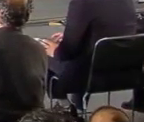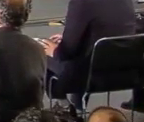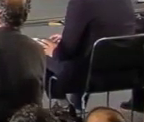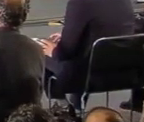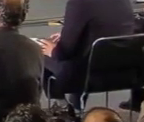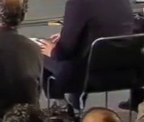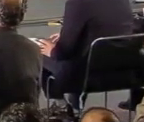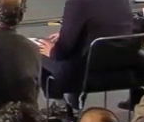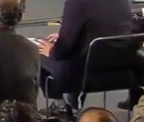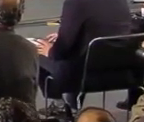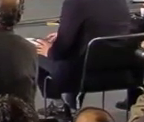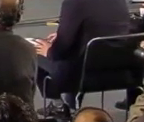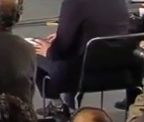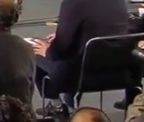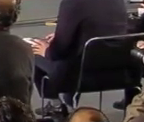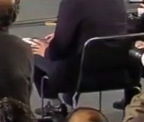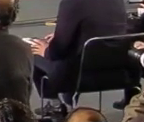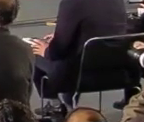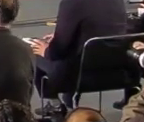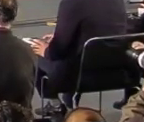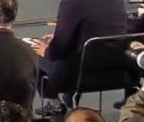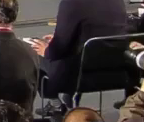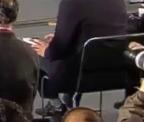oficinas, gasto.